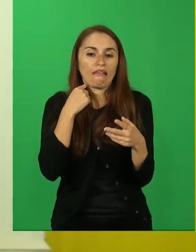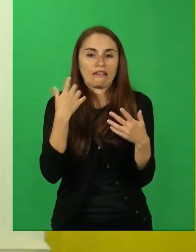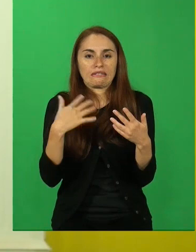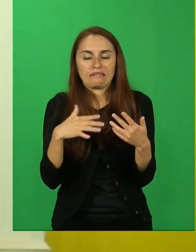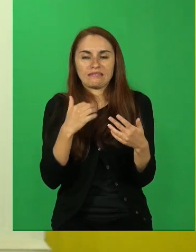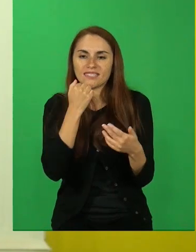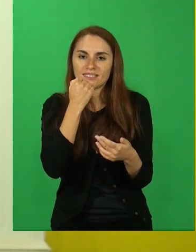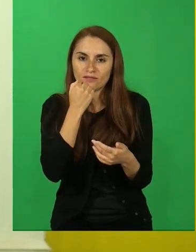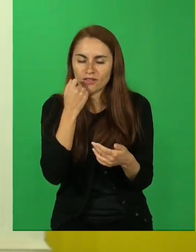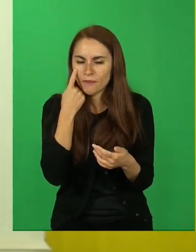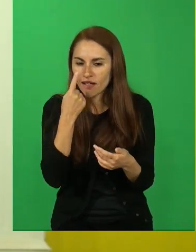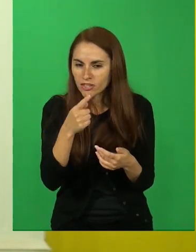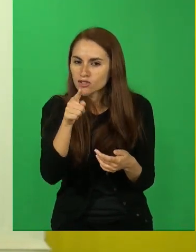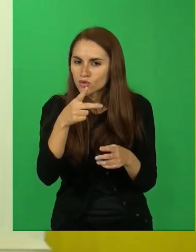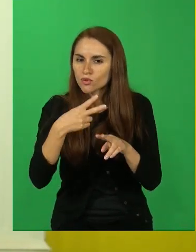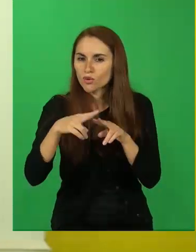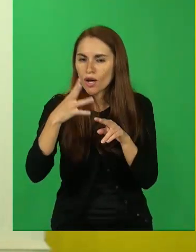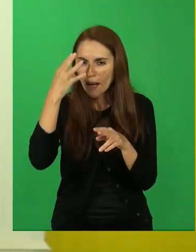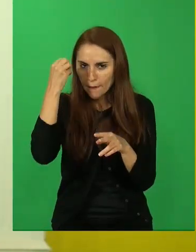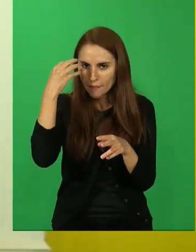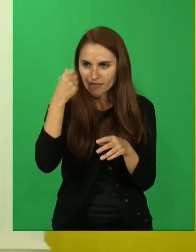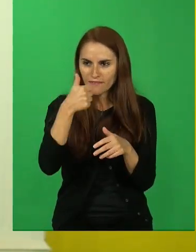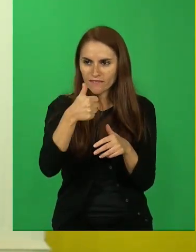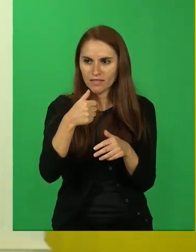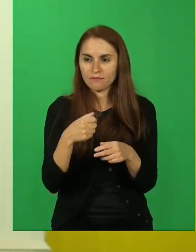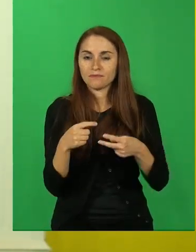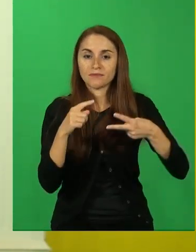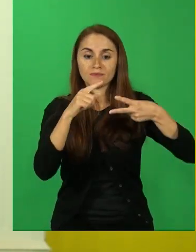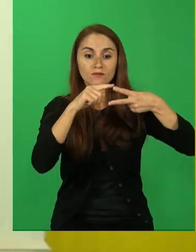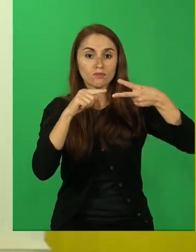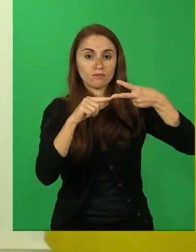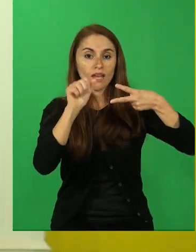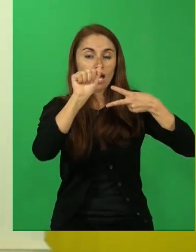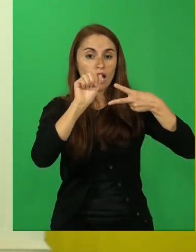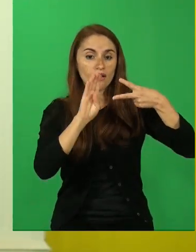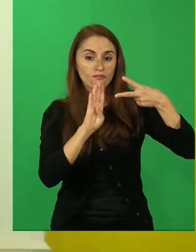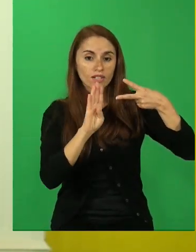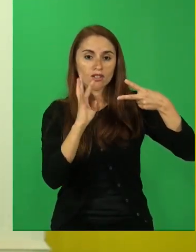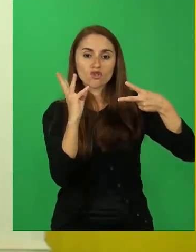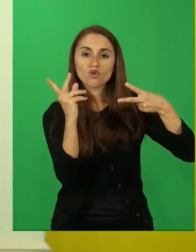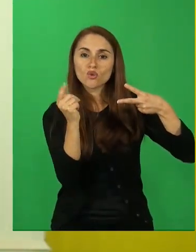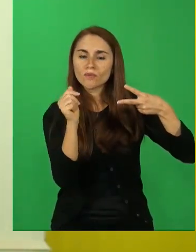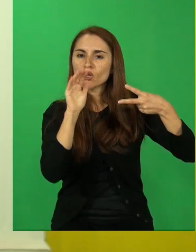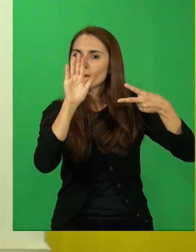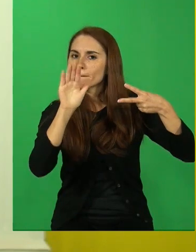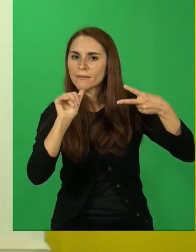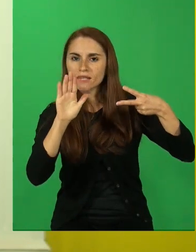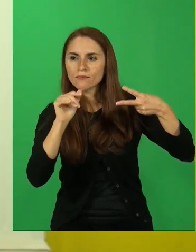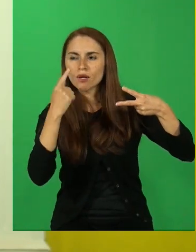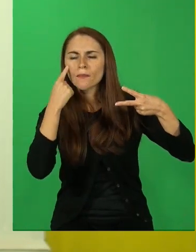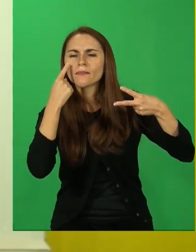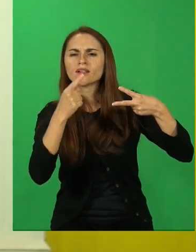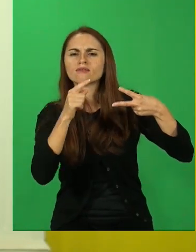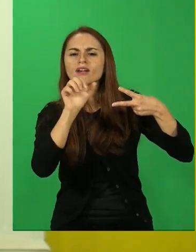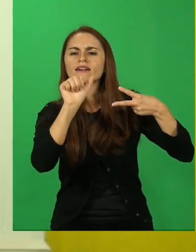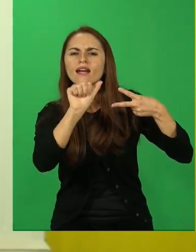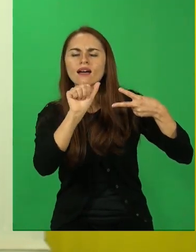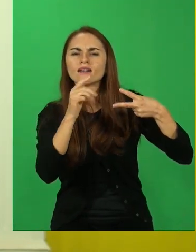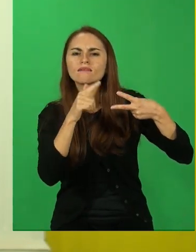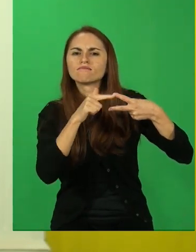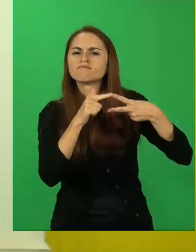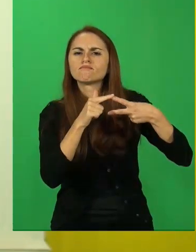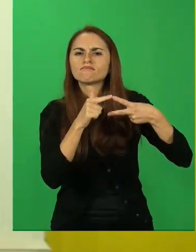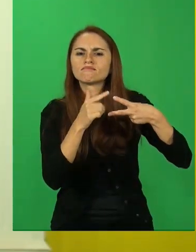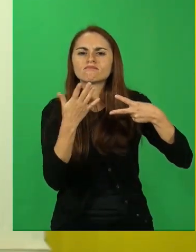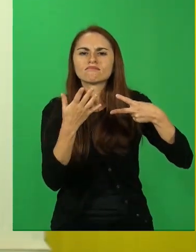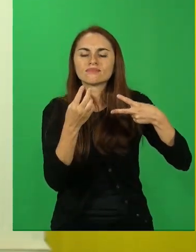estás aprendiendo bien. Fíjate que la A y la B tienen los mismos números, pero mira en la A, ¿con qué sigue